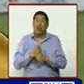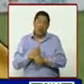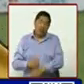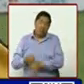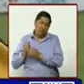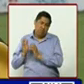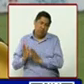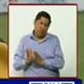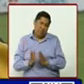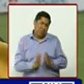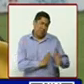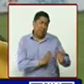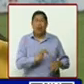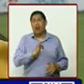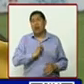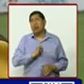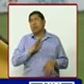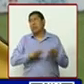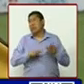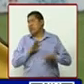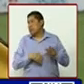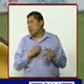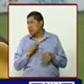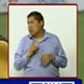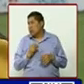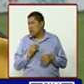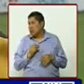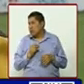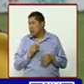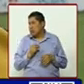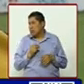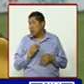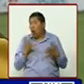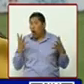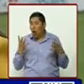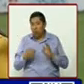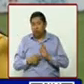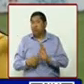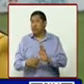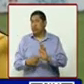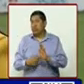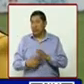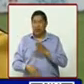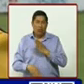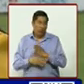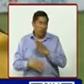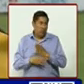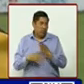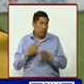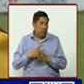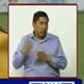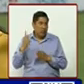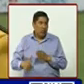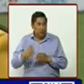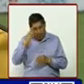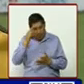como te digo, o sea, yo tal vez soy una persona que no estaba muy mediática en esto del fútbol profesional,